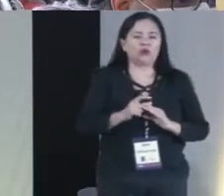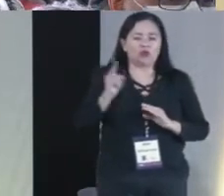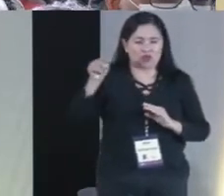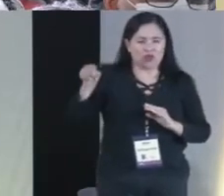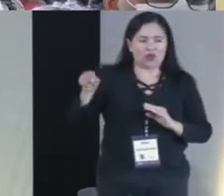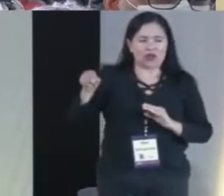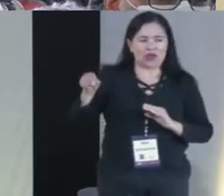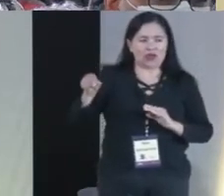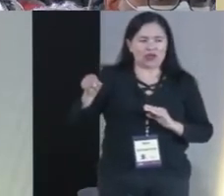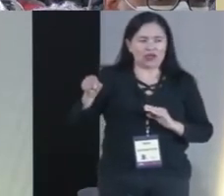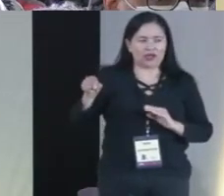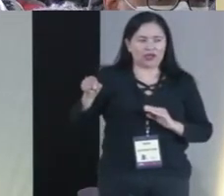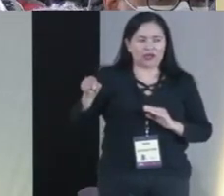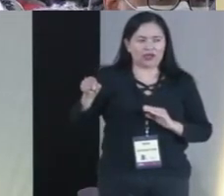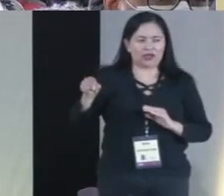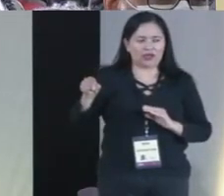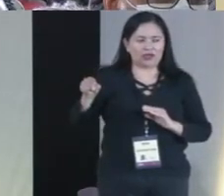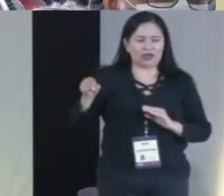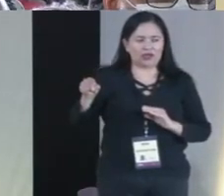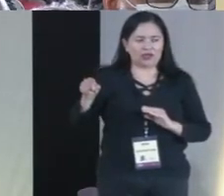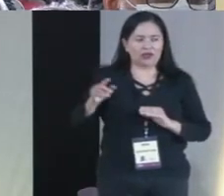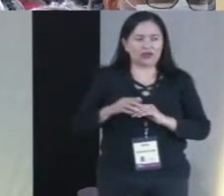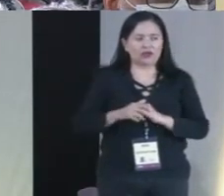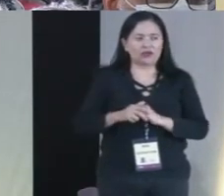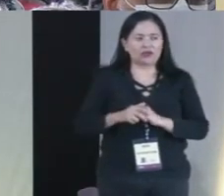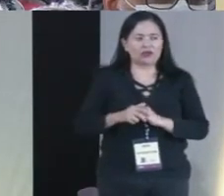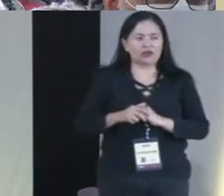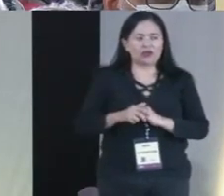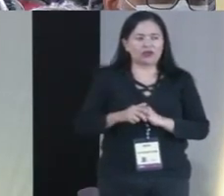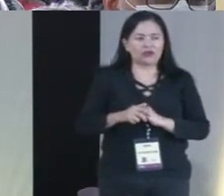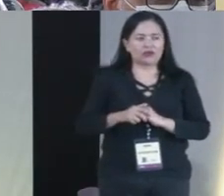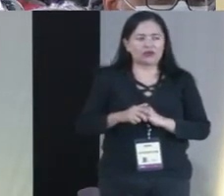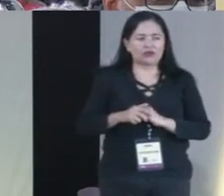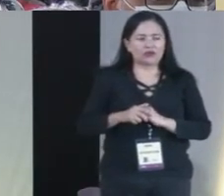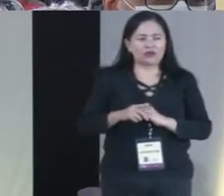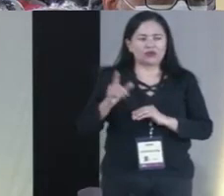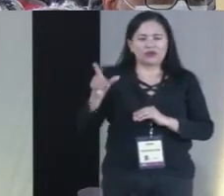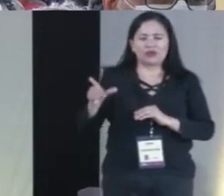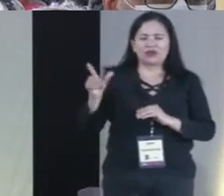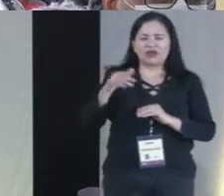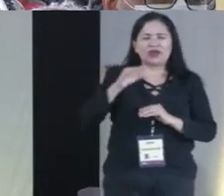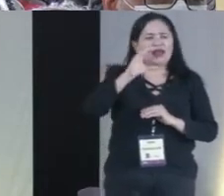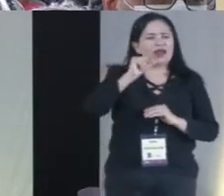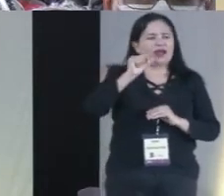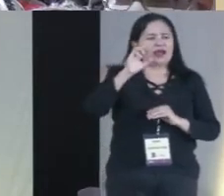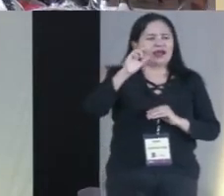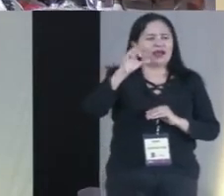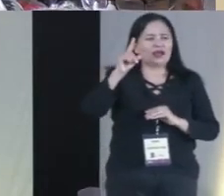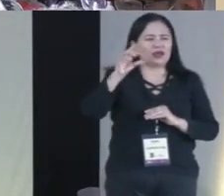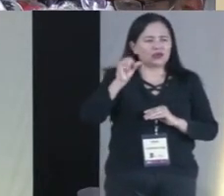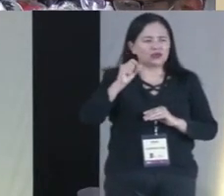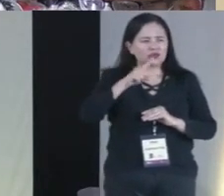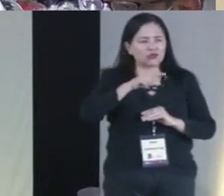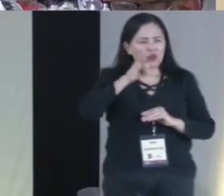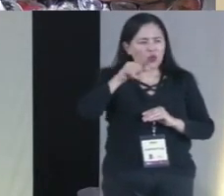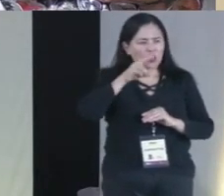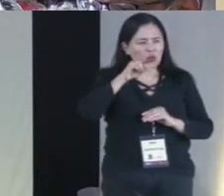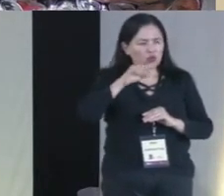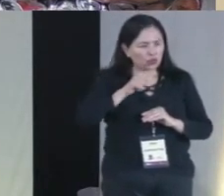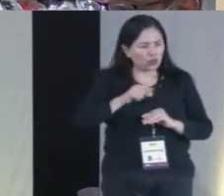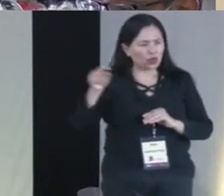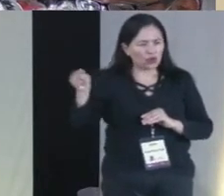Hernán Cortés logró a ver a Carlos V, el señor Carlos V no sabía quién era. Y dijo, yo soy el que te he dado